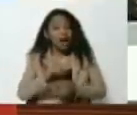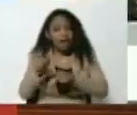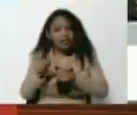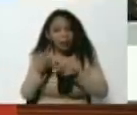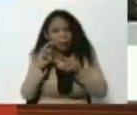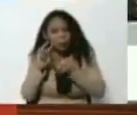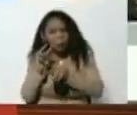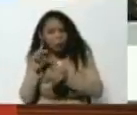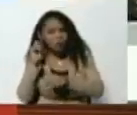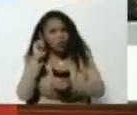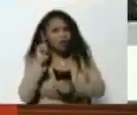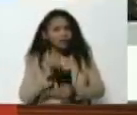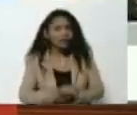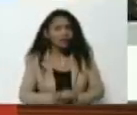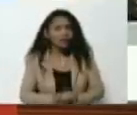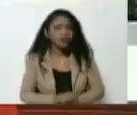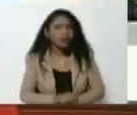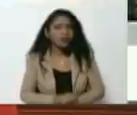¿no?